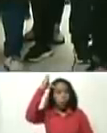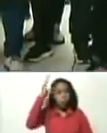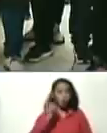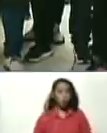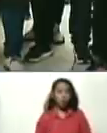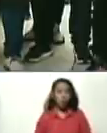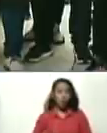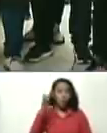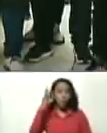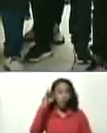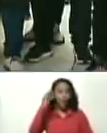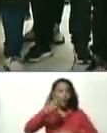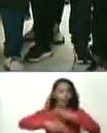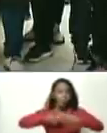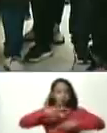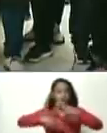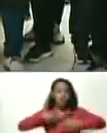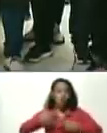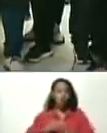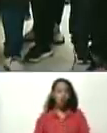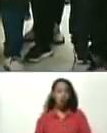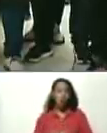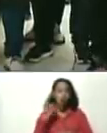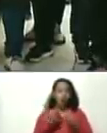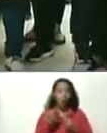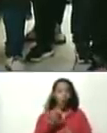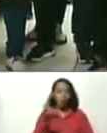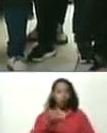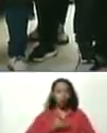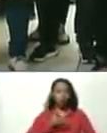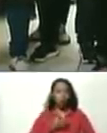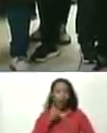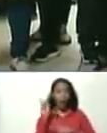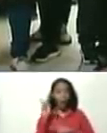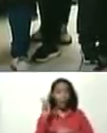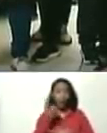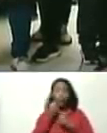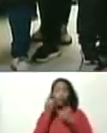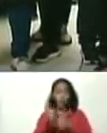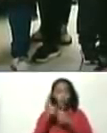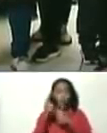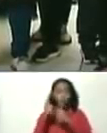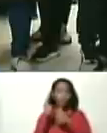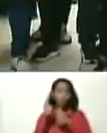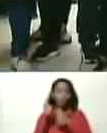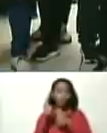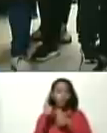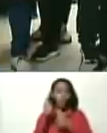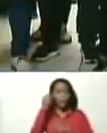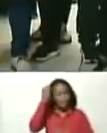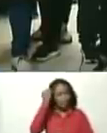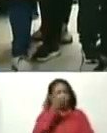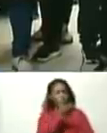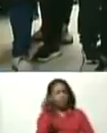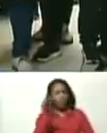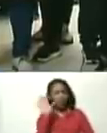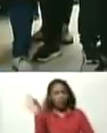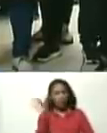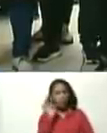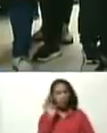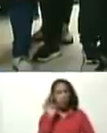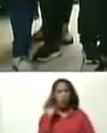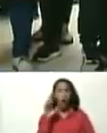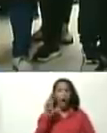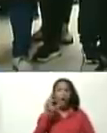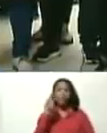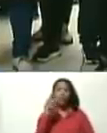a una revolucionaria como alcaldesa. O sea, fue la buena buena. Imagínense ustedes que hubieran elegido a Tomás